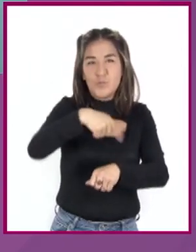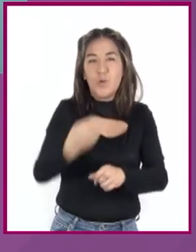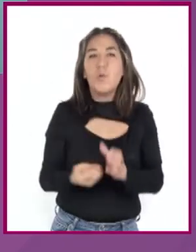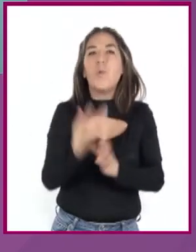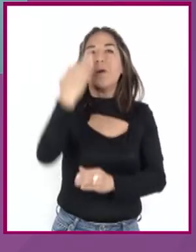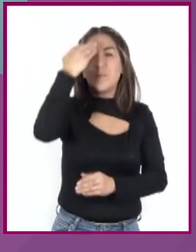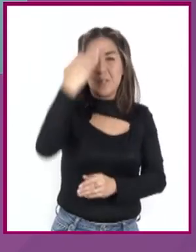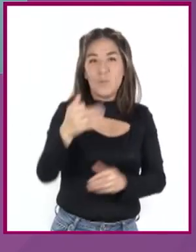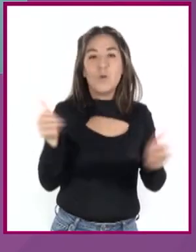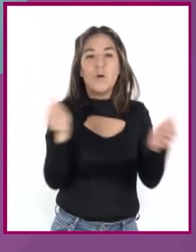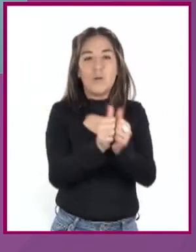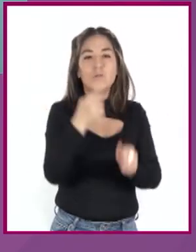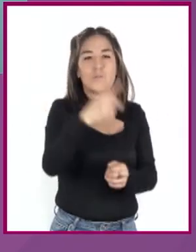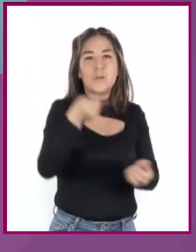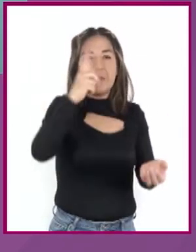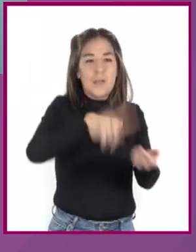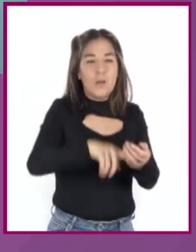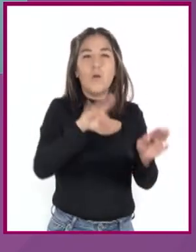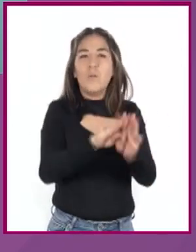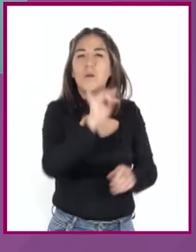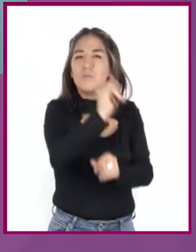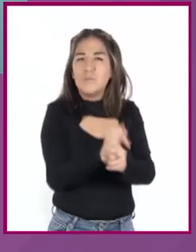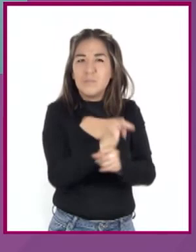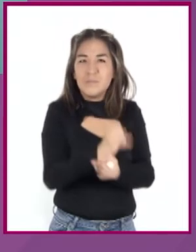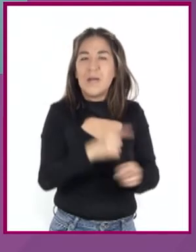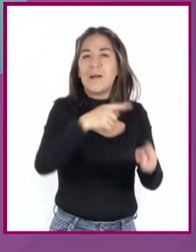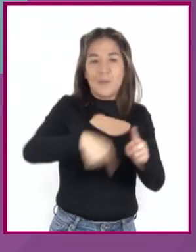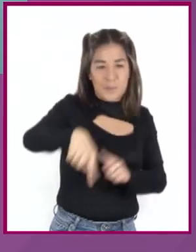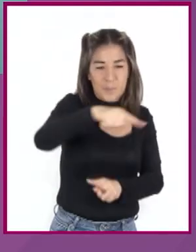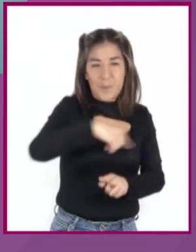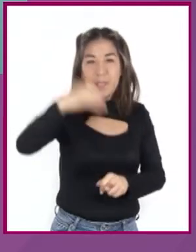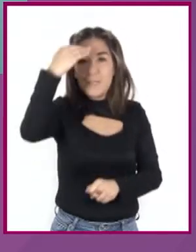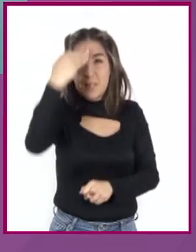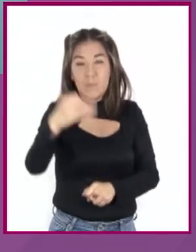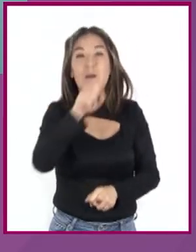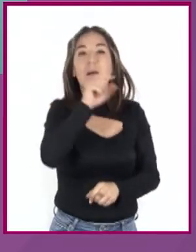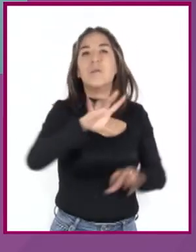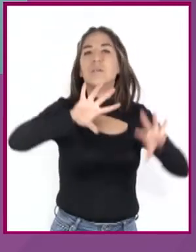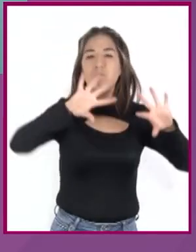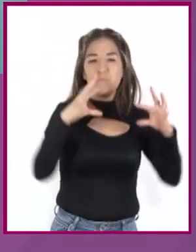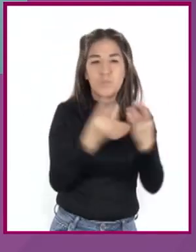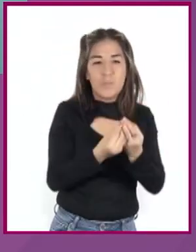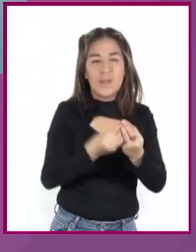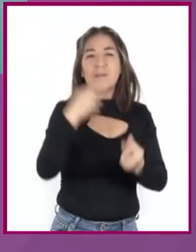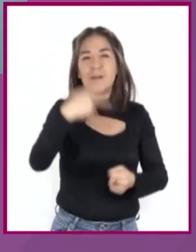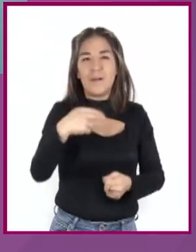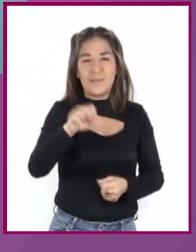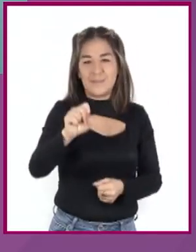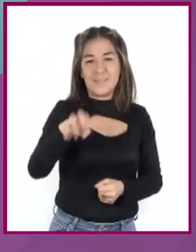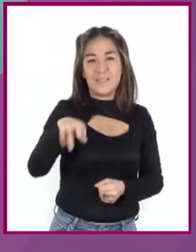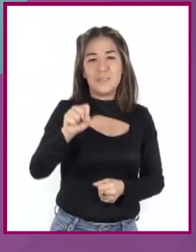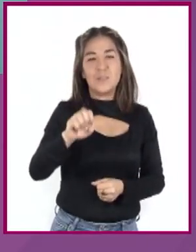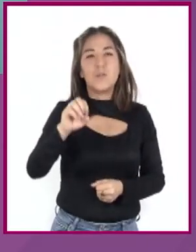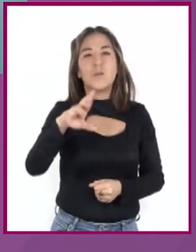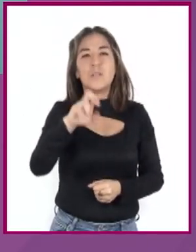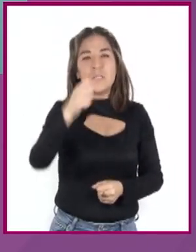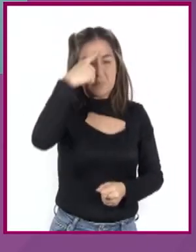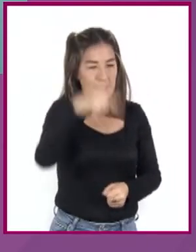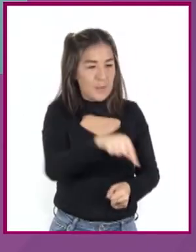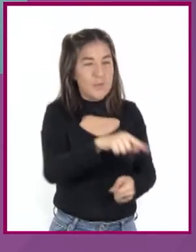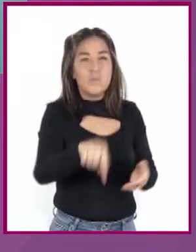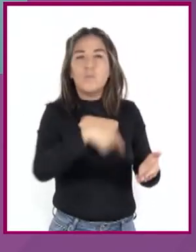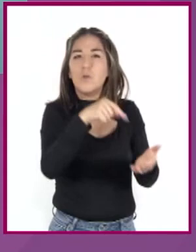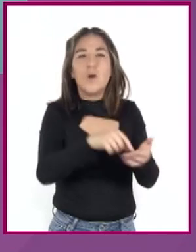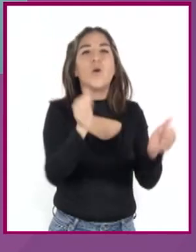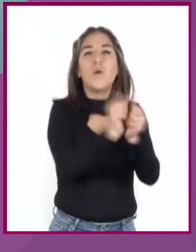estabilizador de ruedas de reacción para describir su rotación y un conjunto de sensores para determinar su posición con la